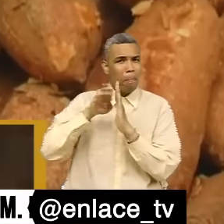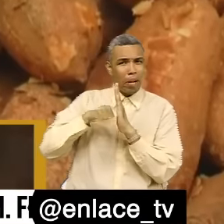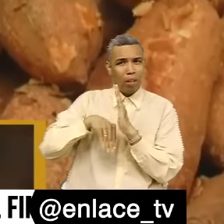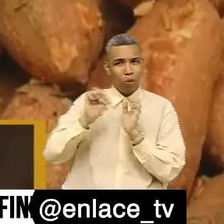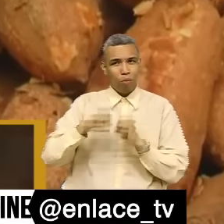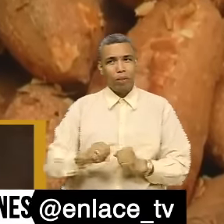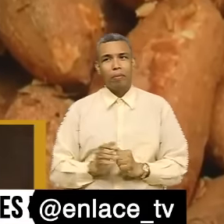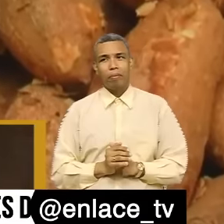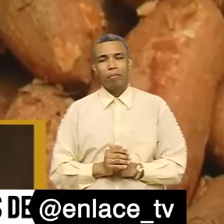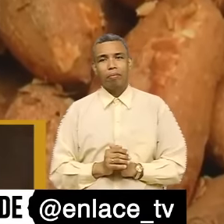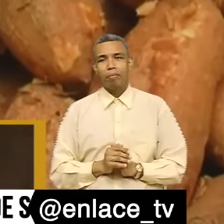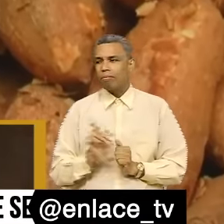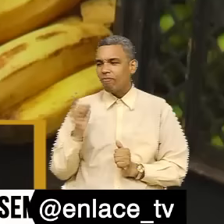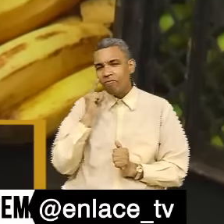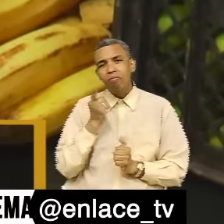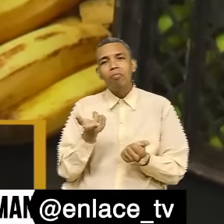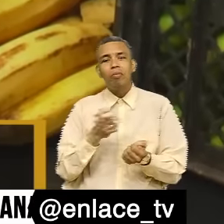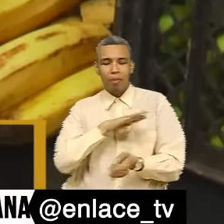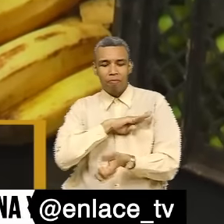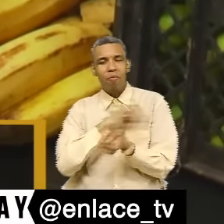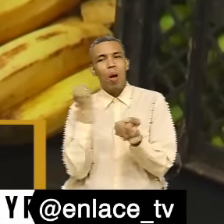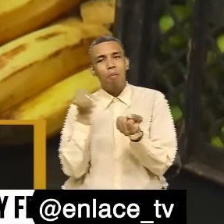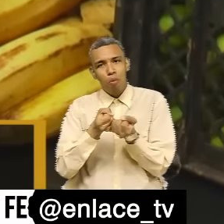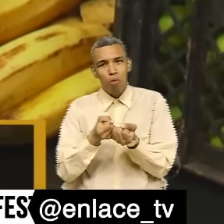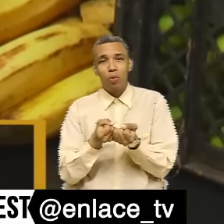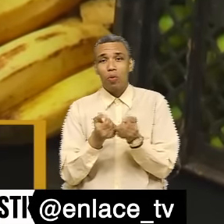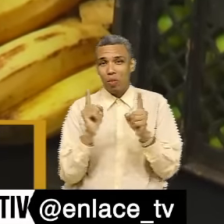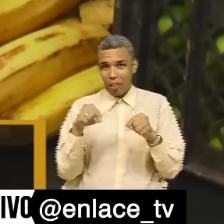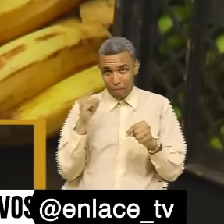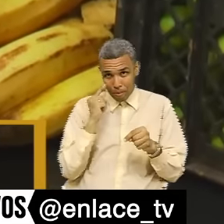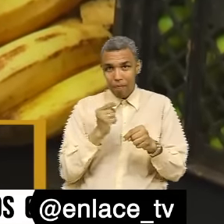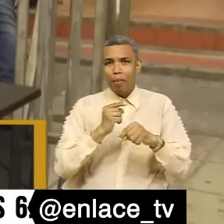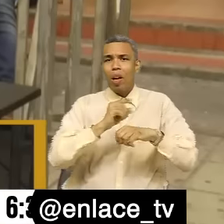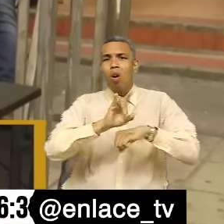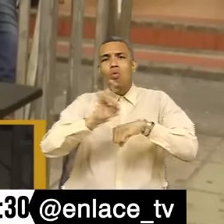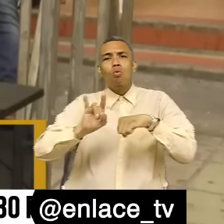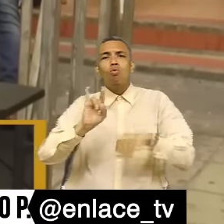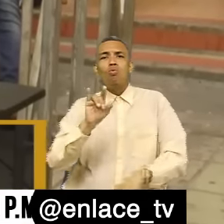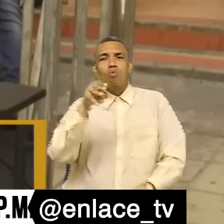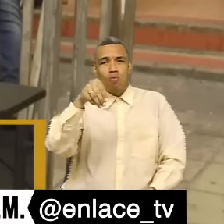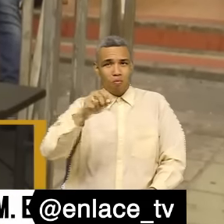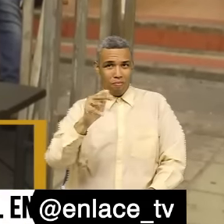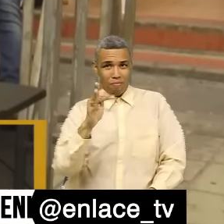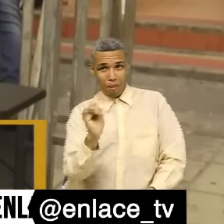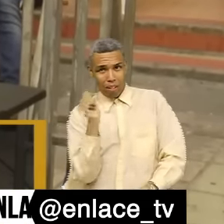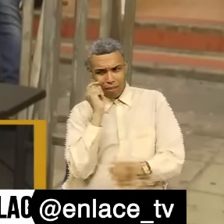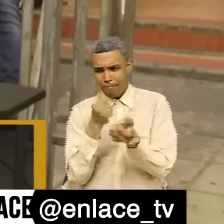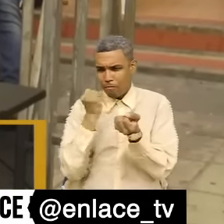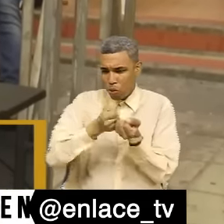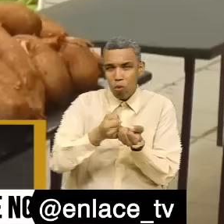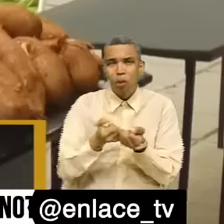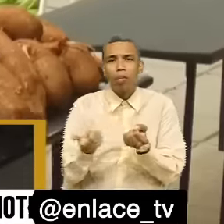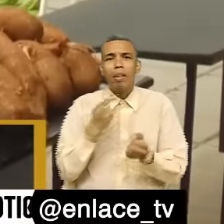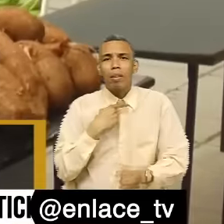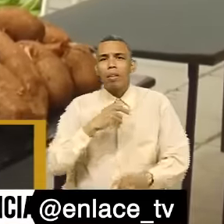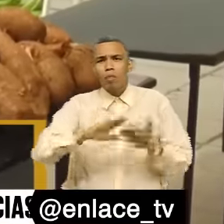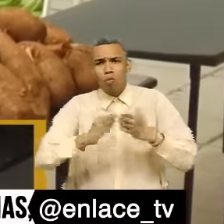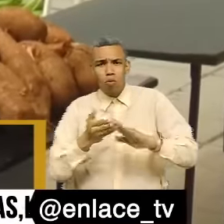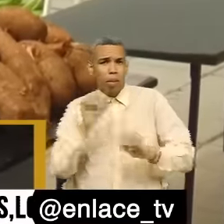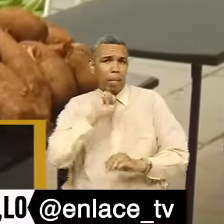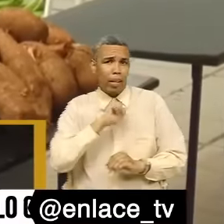una iniciativa impulsada por la Alcaldía Municipal y la UMATA para beneficiar a pequeños y medianos productores, al igual que a la comunidad de Barranca Bermeja, quienes